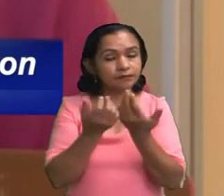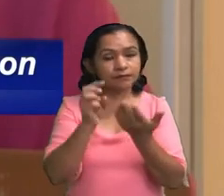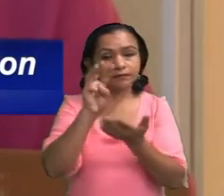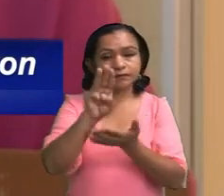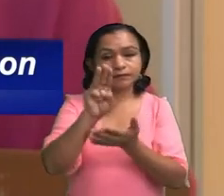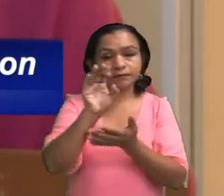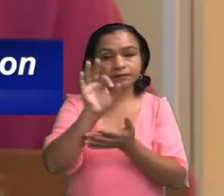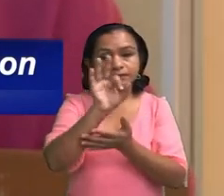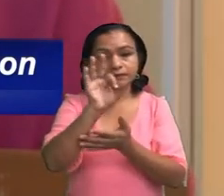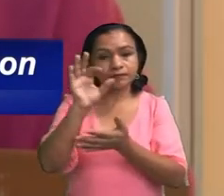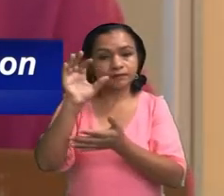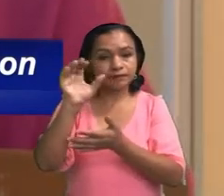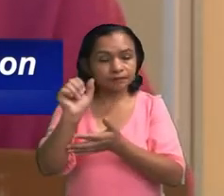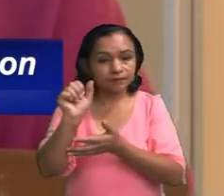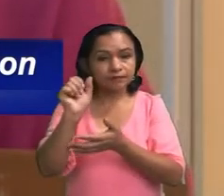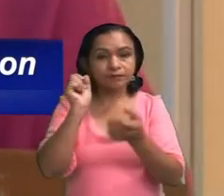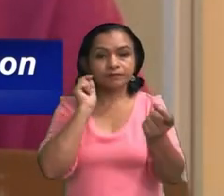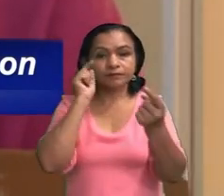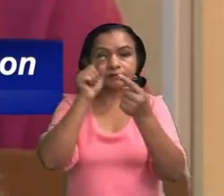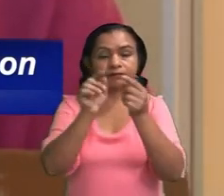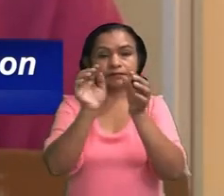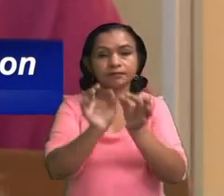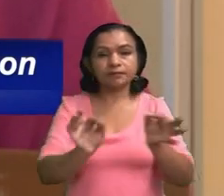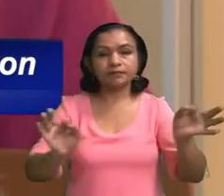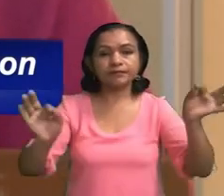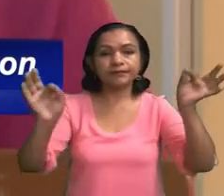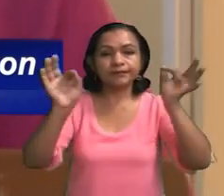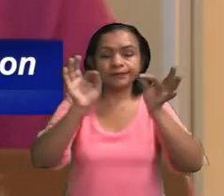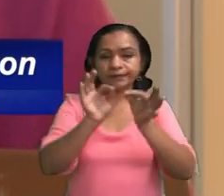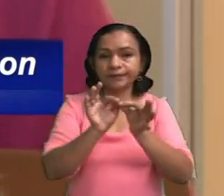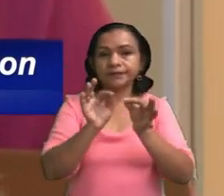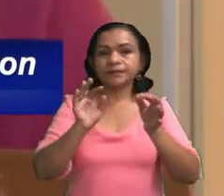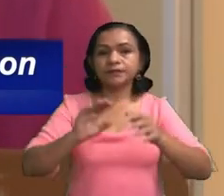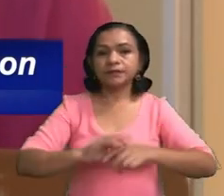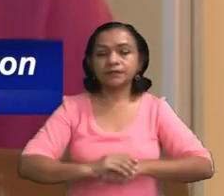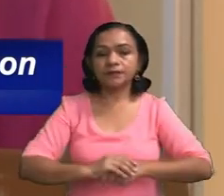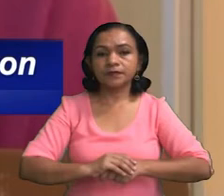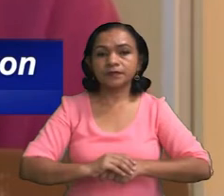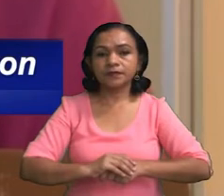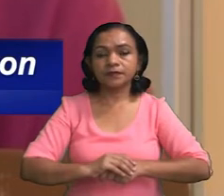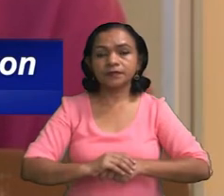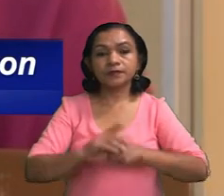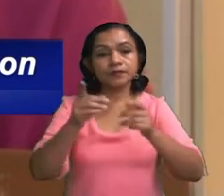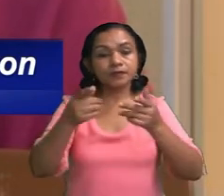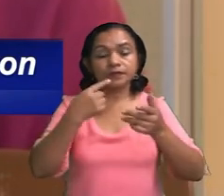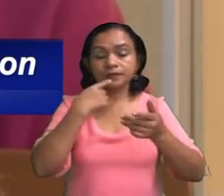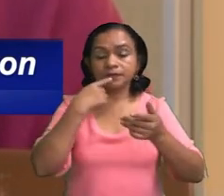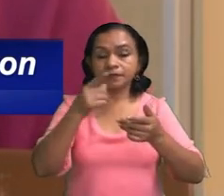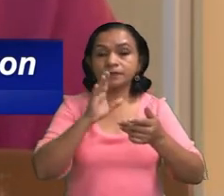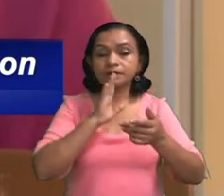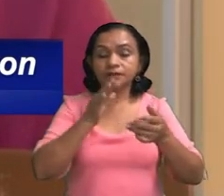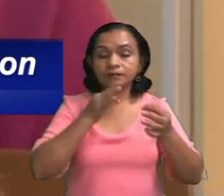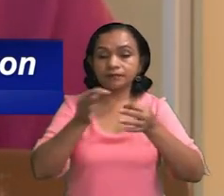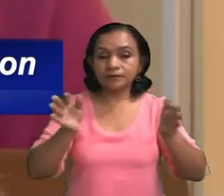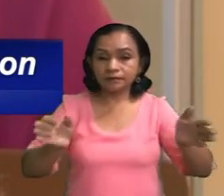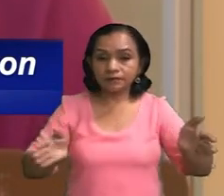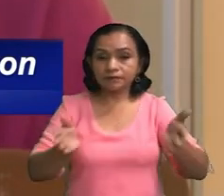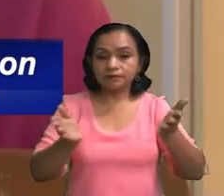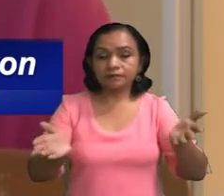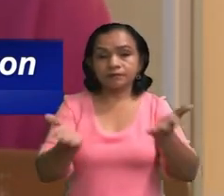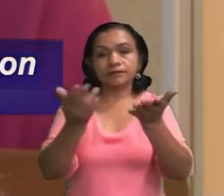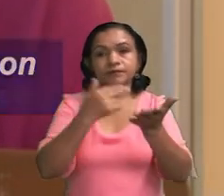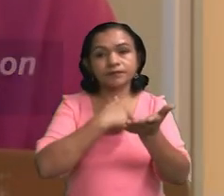MEFCA, cuyo objetivo principal es expresar, impulsar,